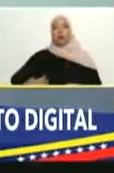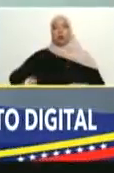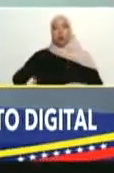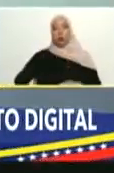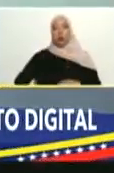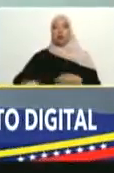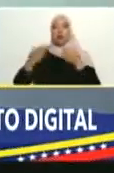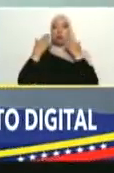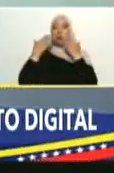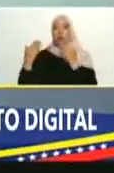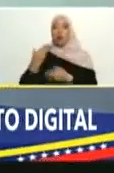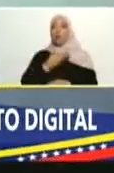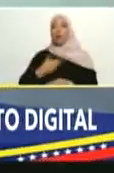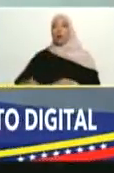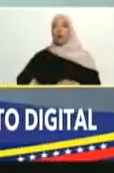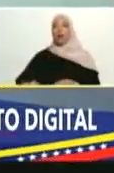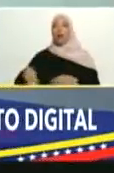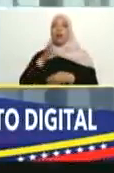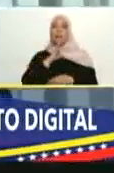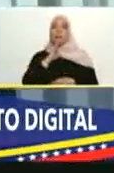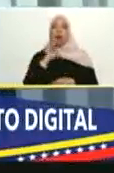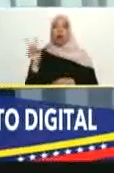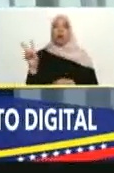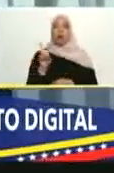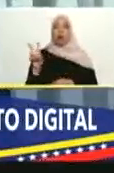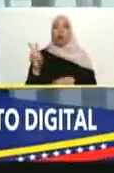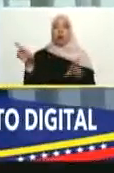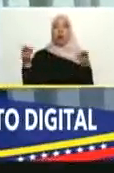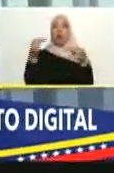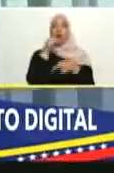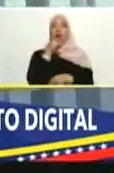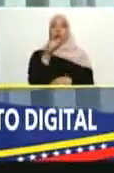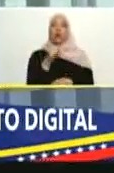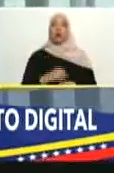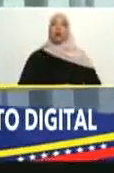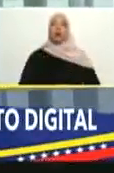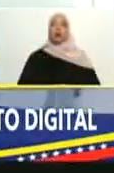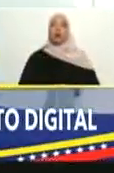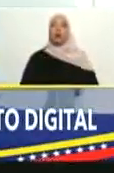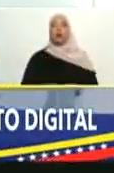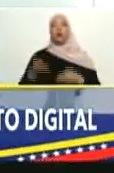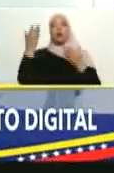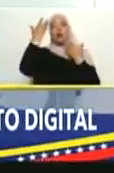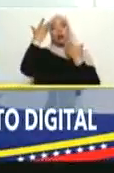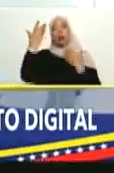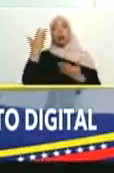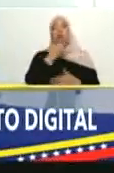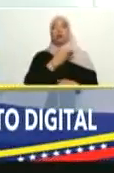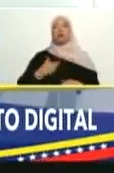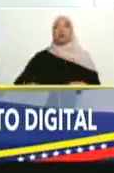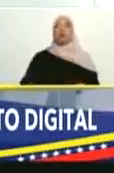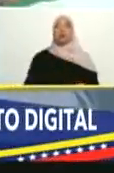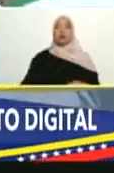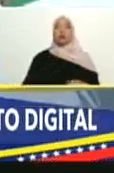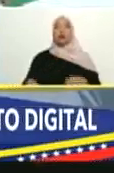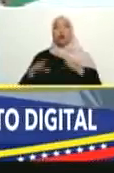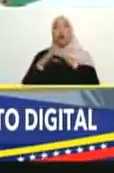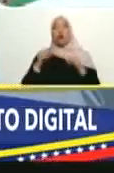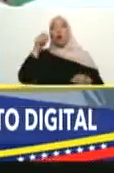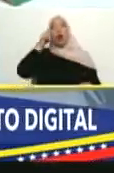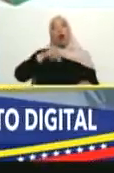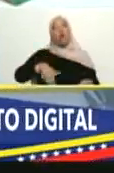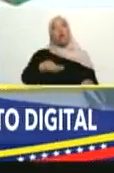Le paso al presidente del Banco de Venezuela que dará más detalles. Saludos, presidente, saludos, vicepresidenta, saludos a todo el pueblo